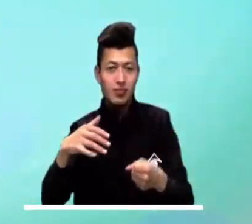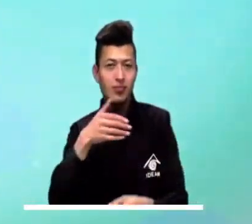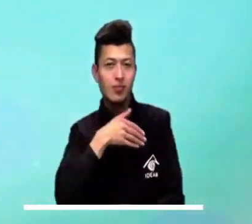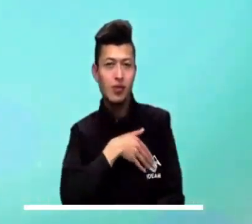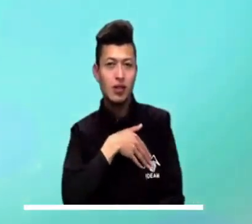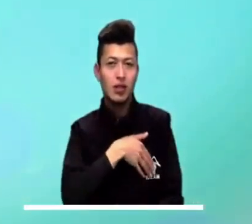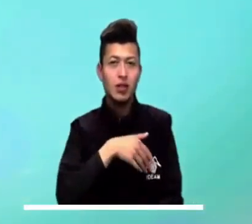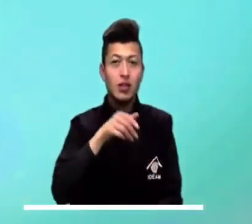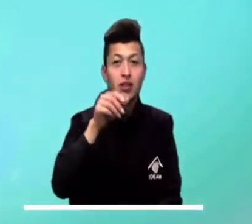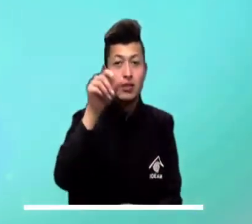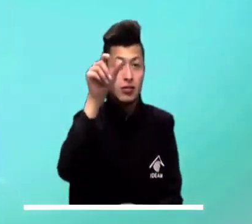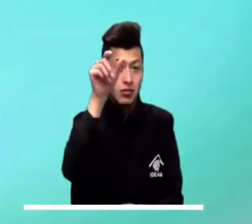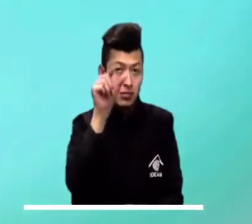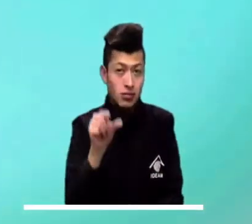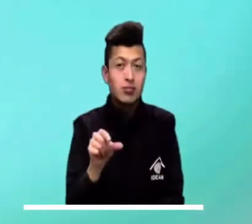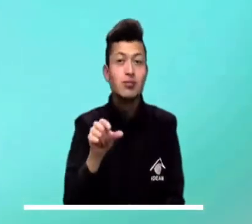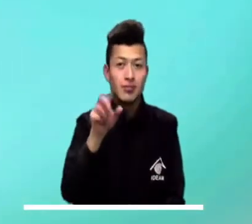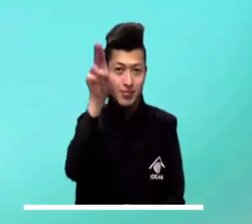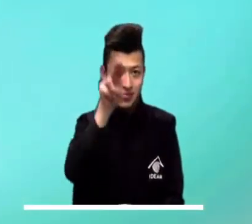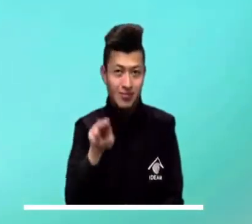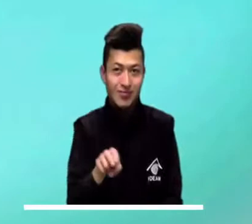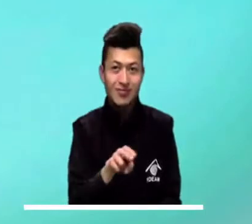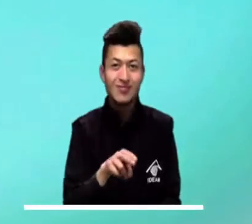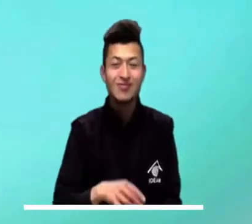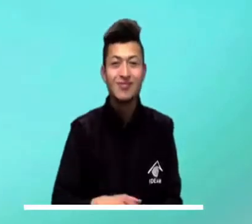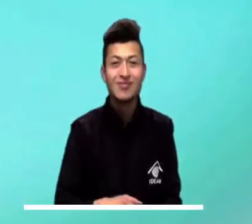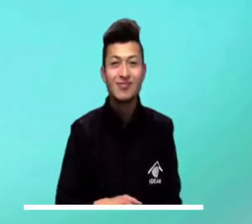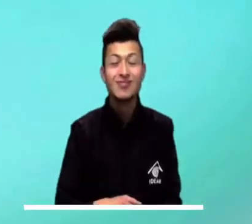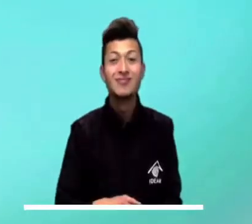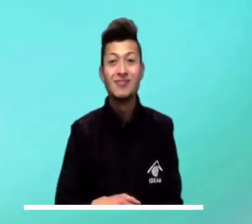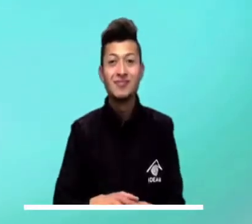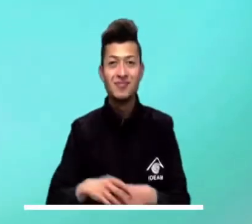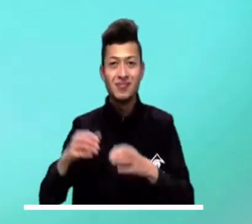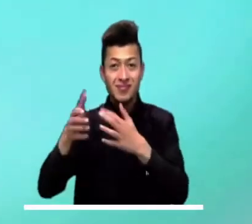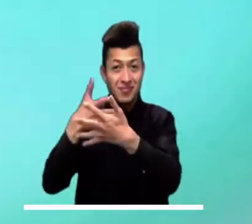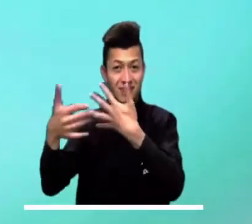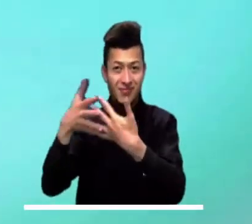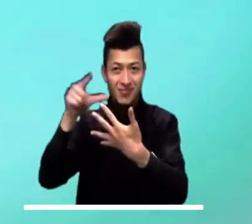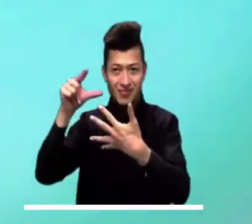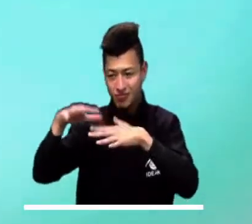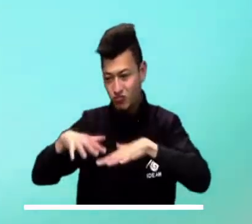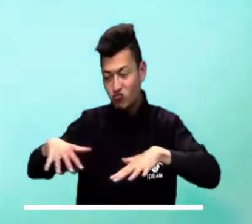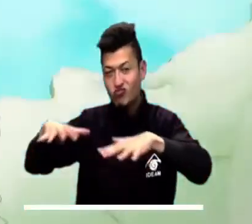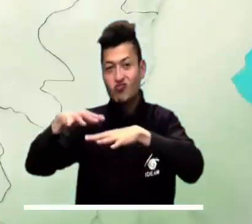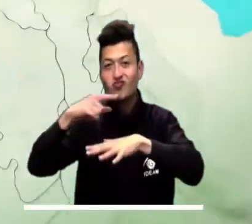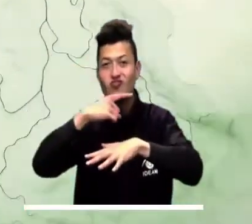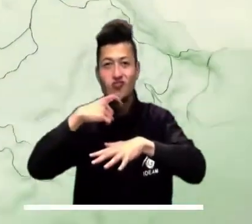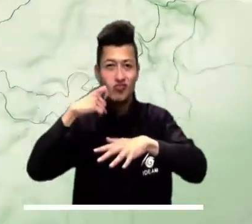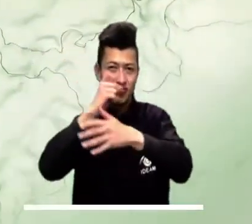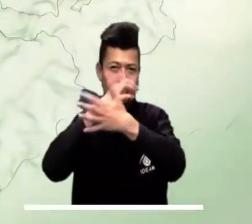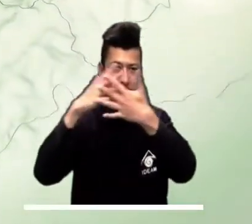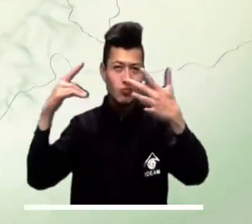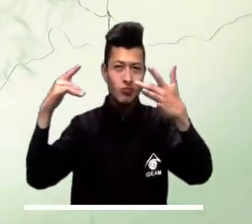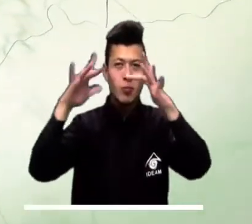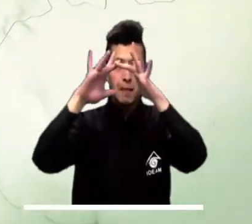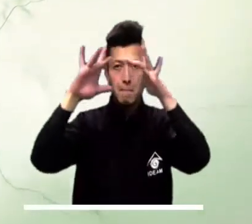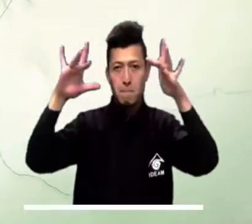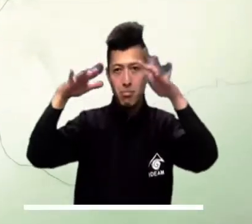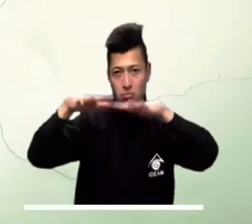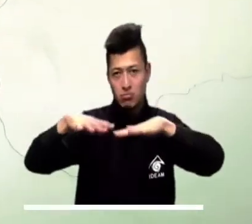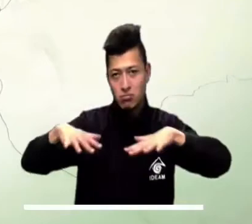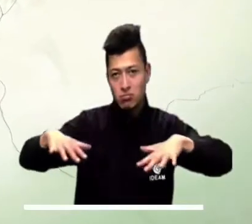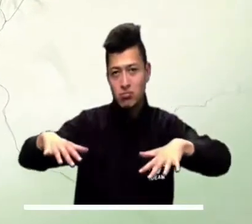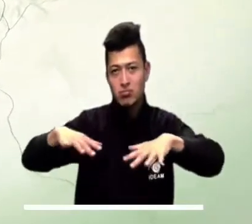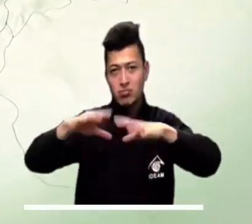Sucre y Bolívar. Sobre San Andrés y Providencia es probable que se mantengan las condiciones de tiempo seco con cielo parcialmente nublado. En zonas